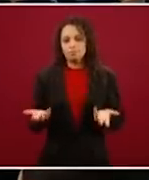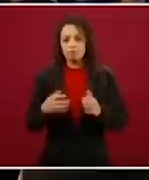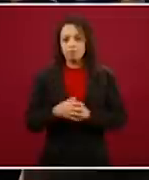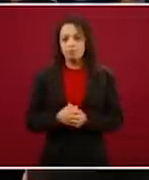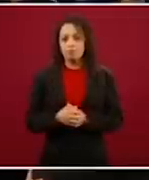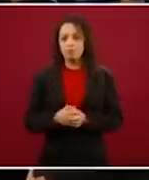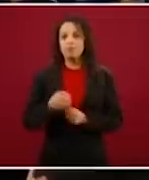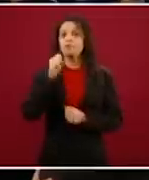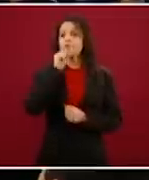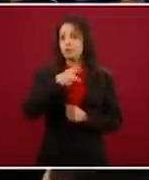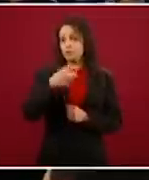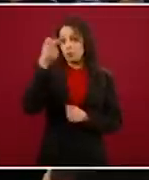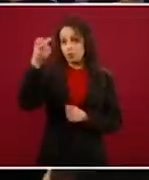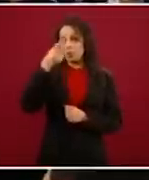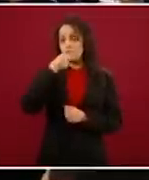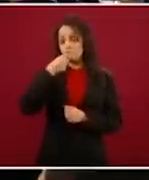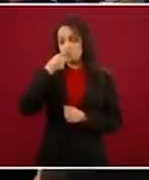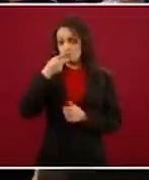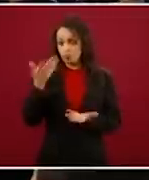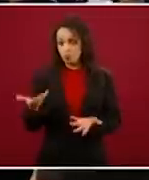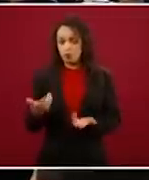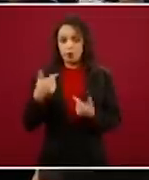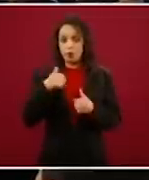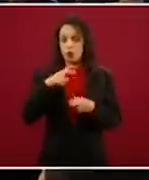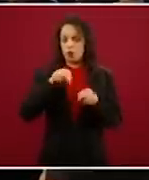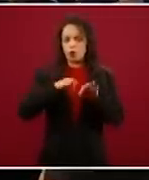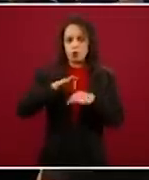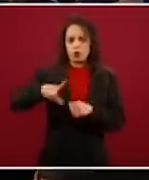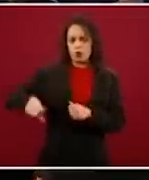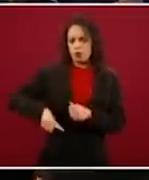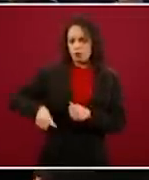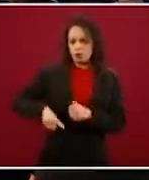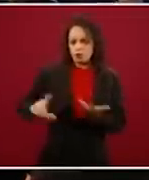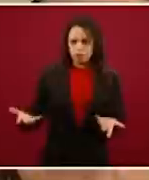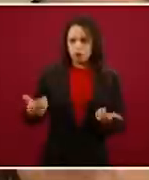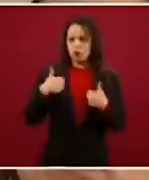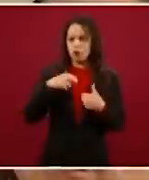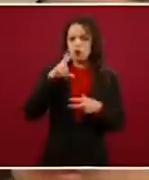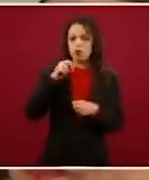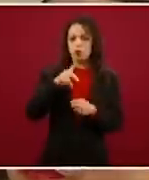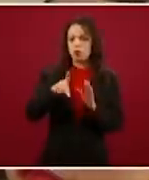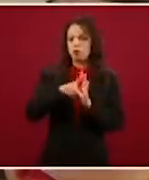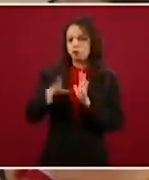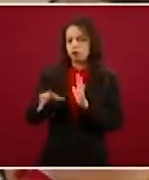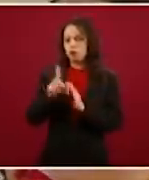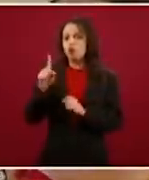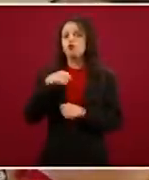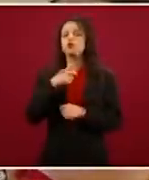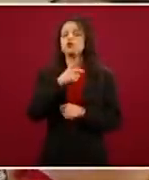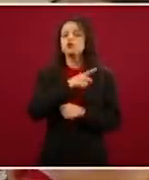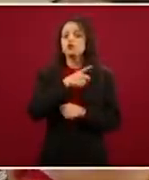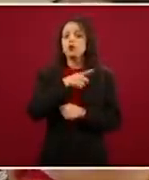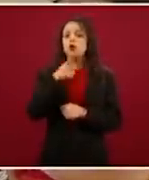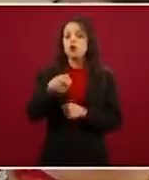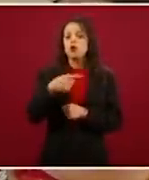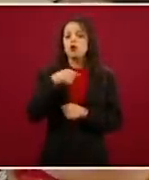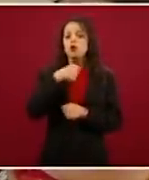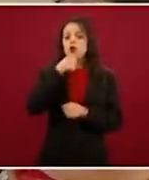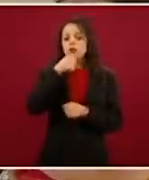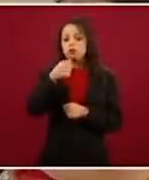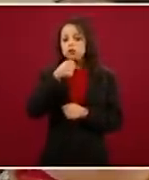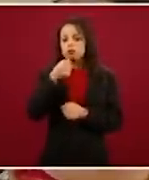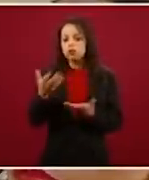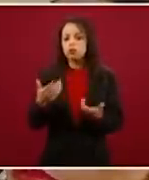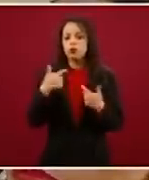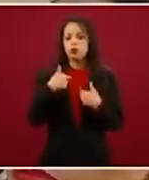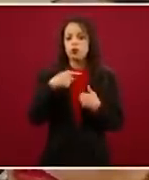funcionaria, yo no soy periodista como todos los demás, yo soy una comunicadora, soy una